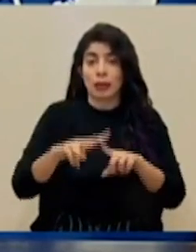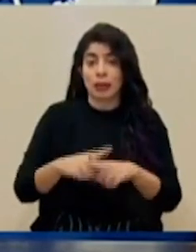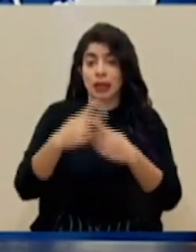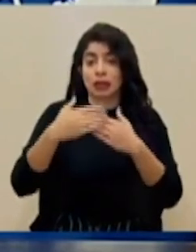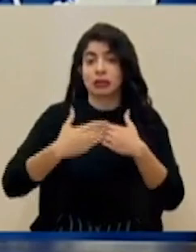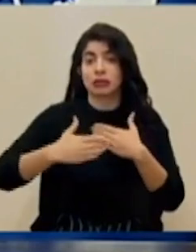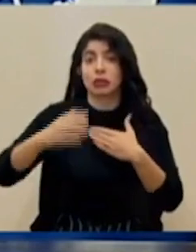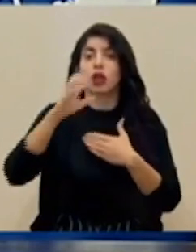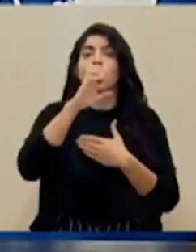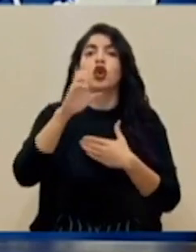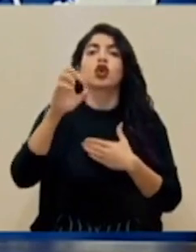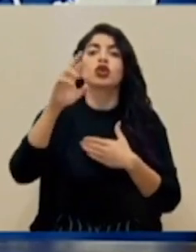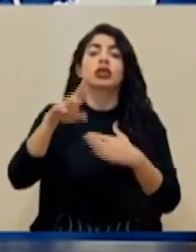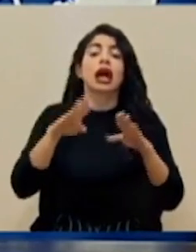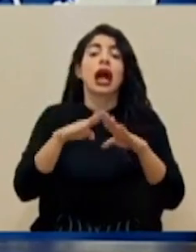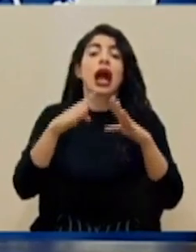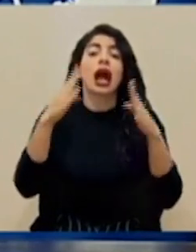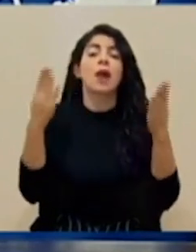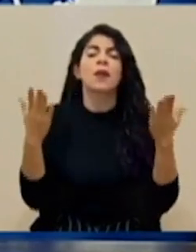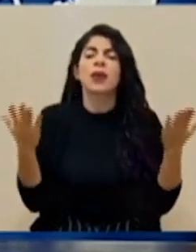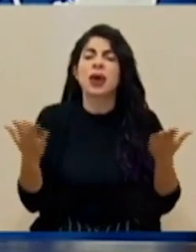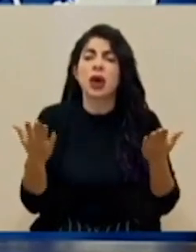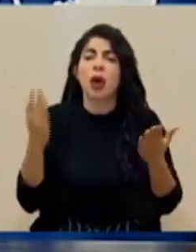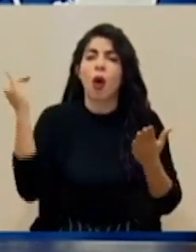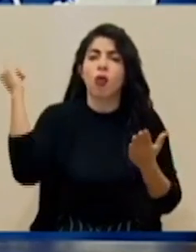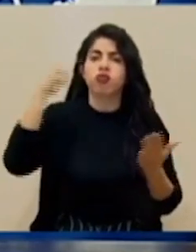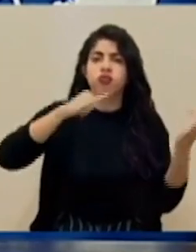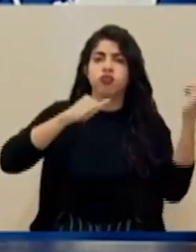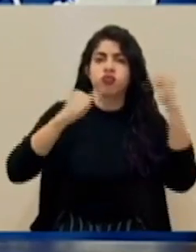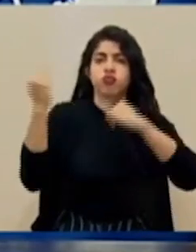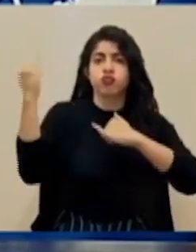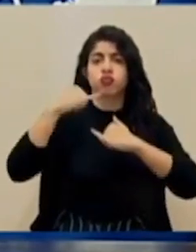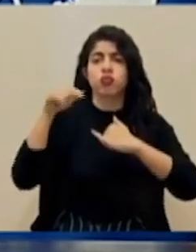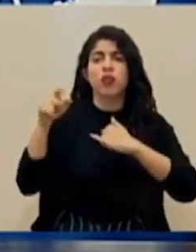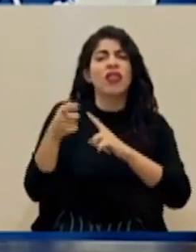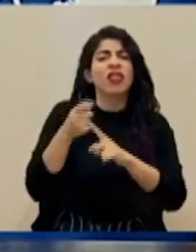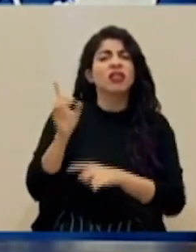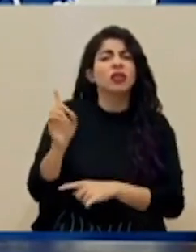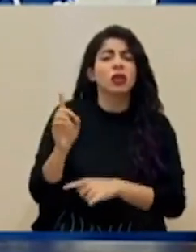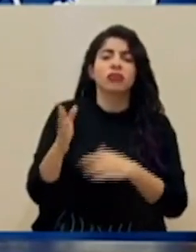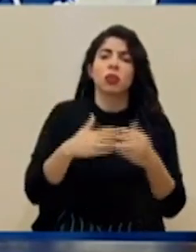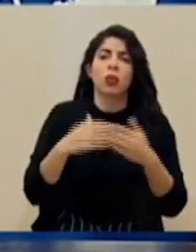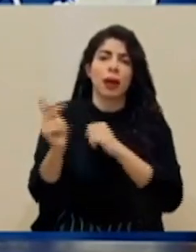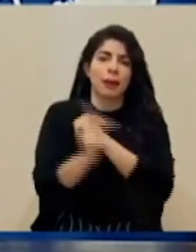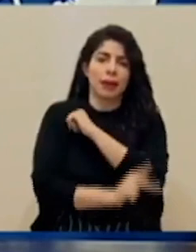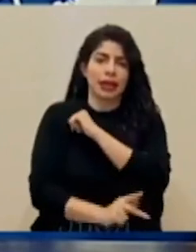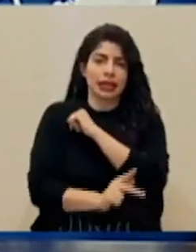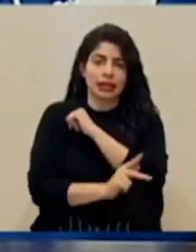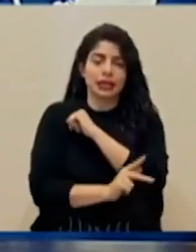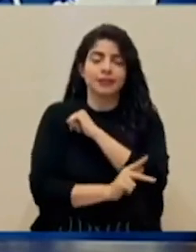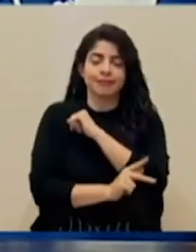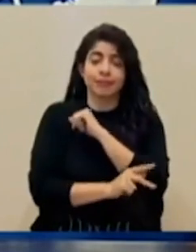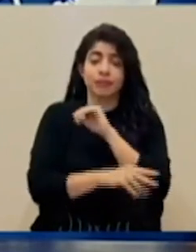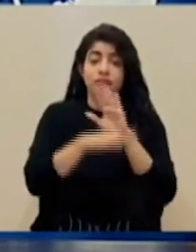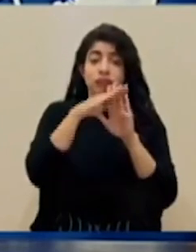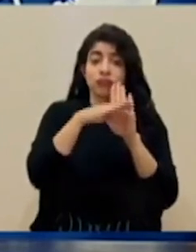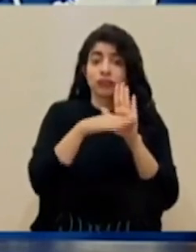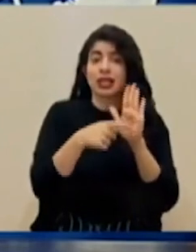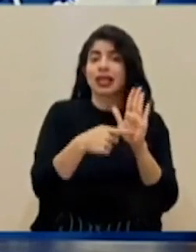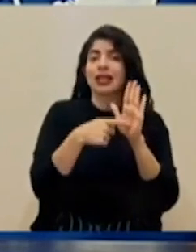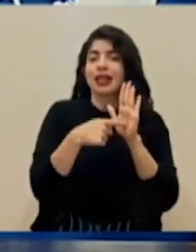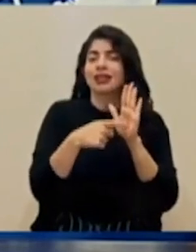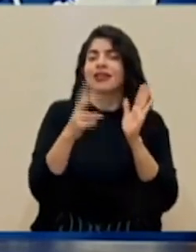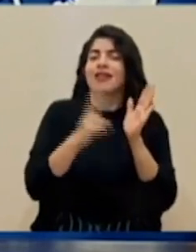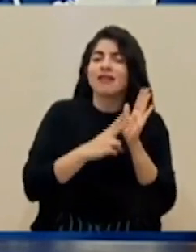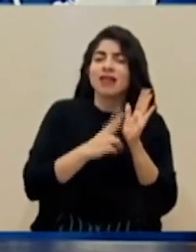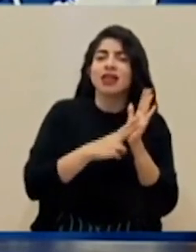reabrirá sus fronteras aéreas a ciudadanos de todos los países, además de los requisitos usuales migratorios de